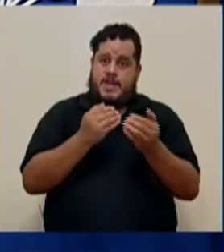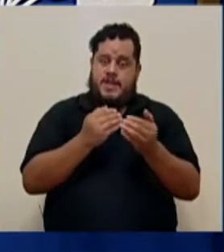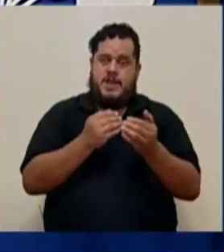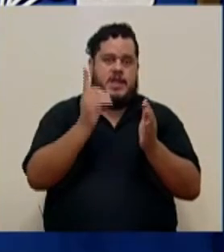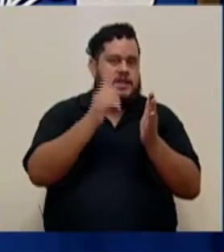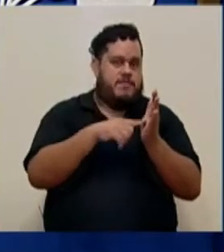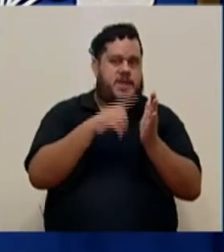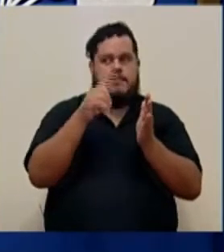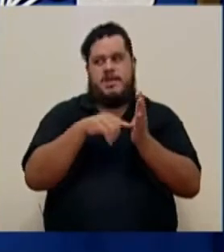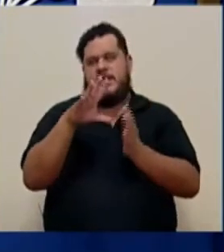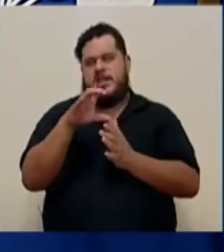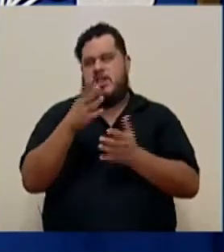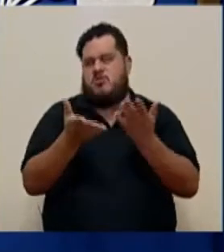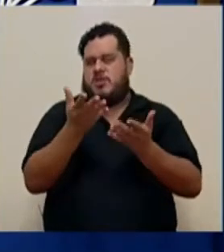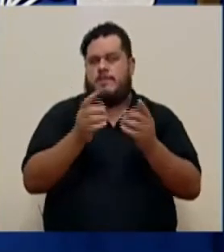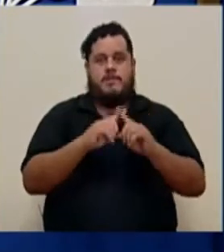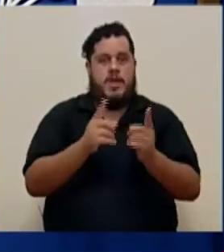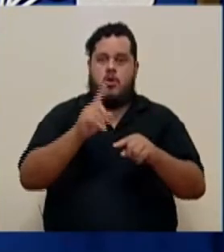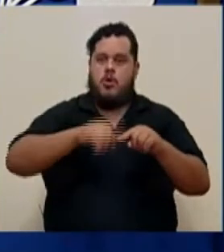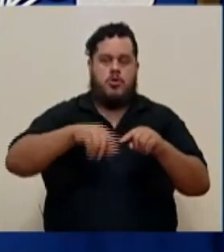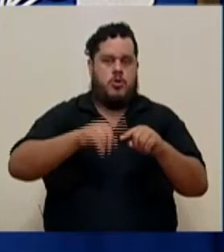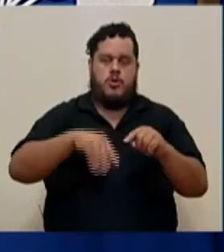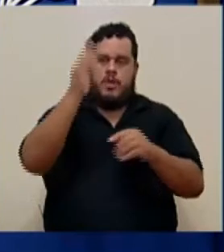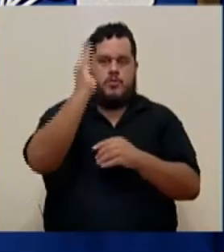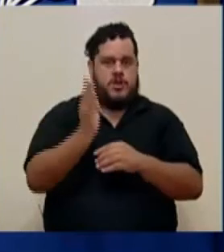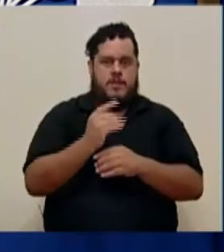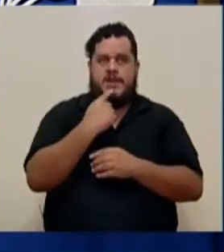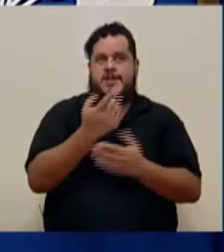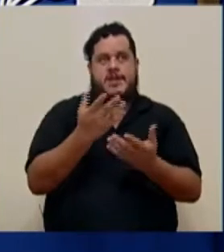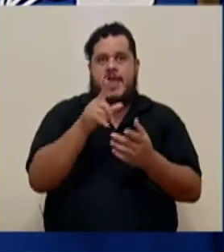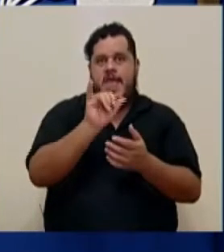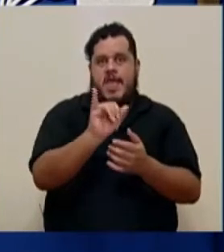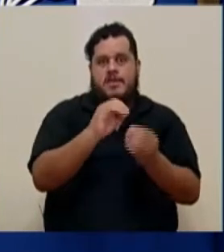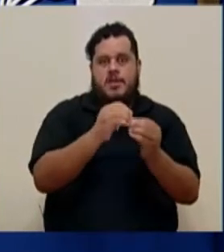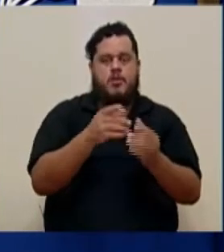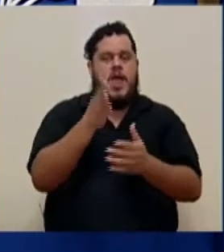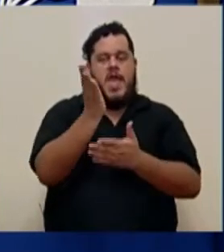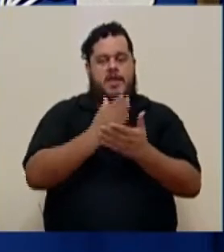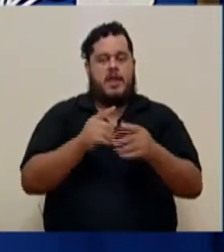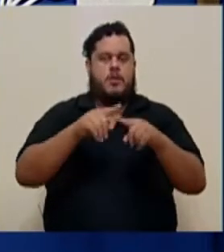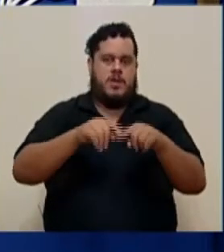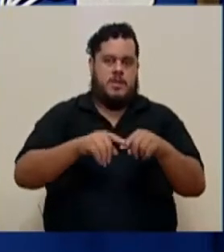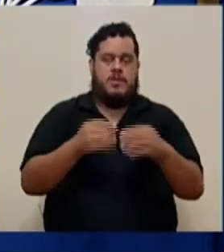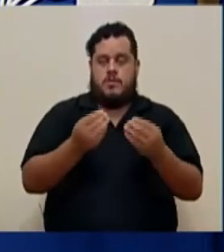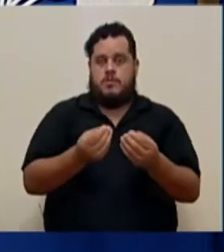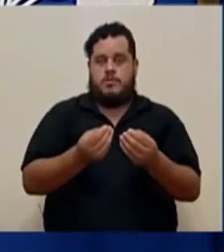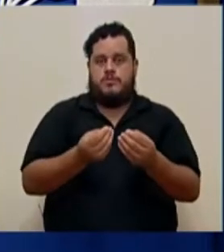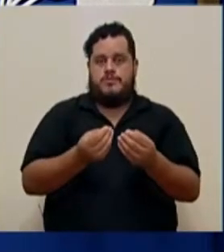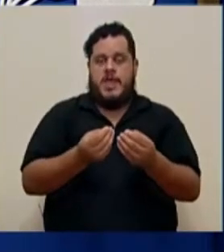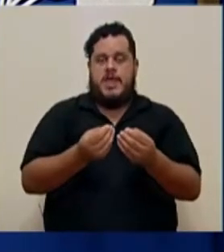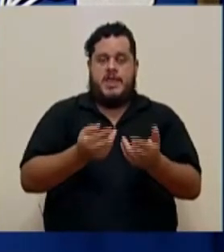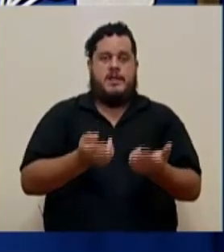1.000 y 1.500 posiblemente, pero no podemos jamás aventurarnos a decir que esa es la cifra. Eso es algo que va a depender mucho de